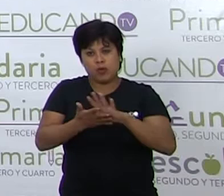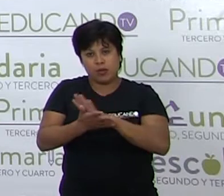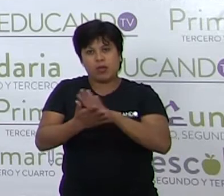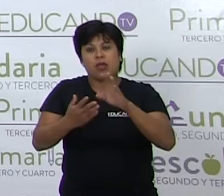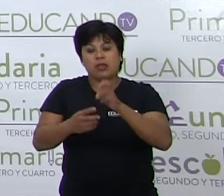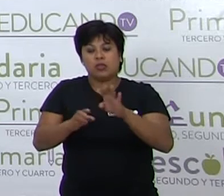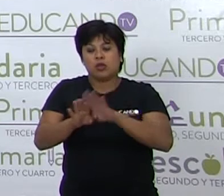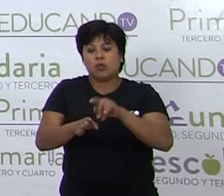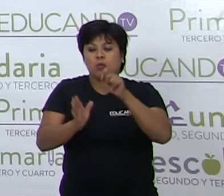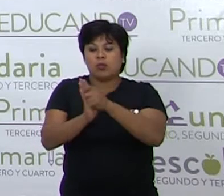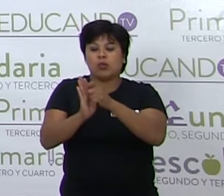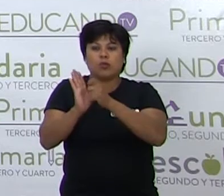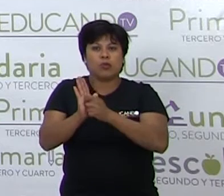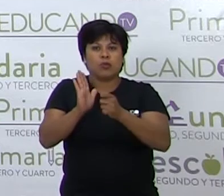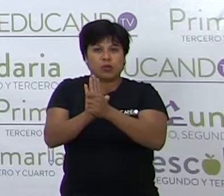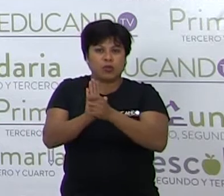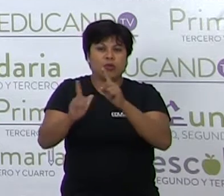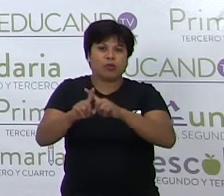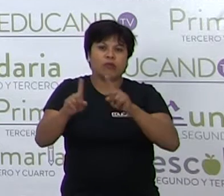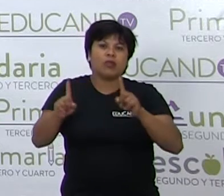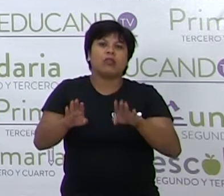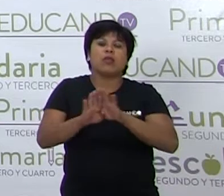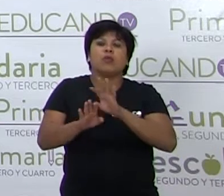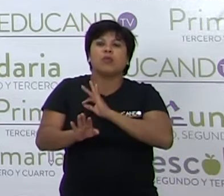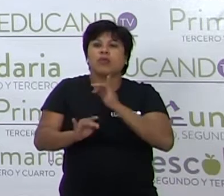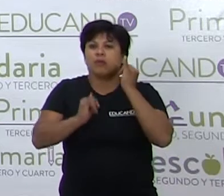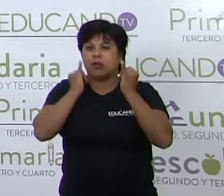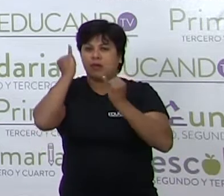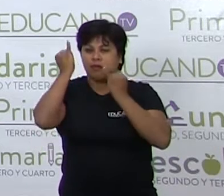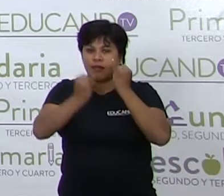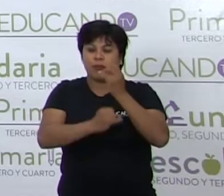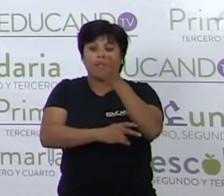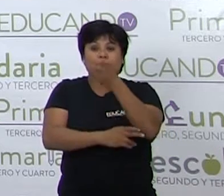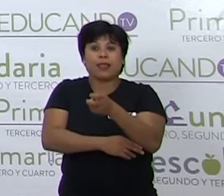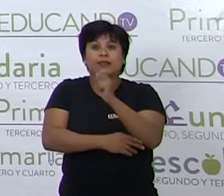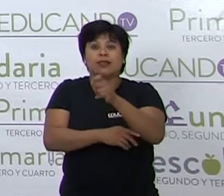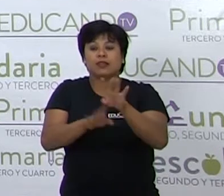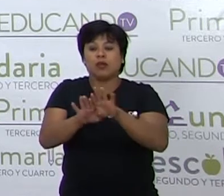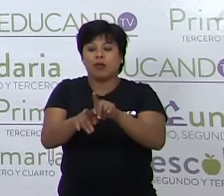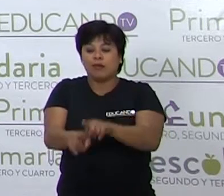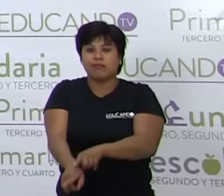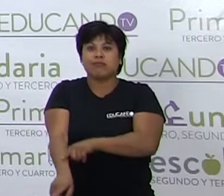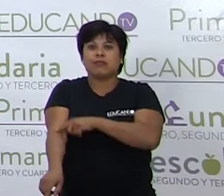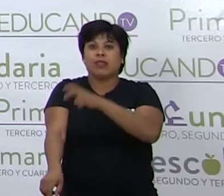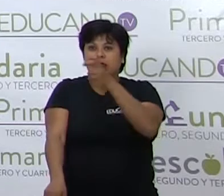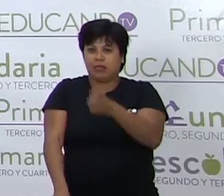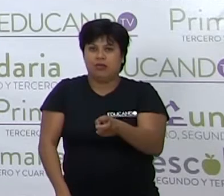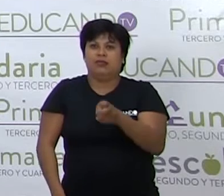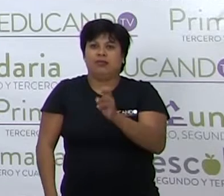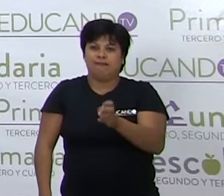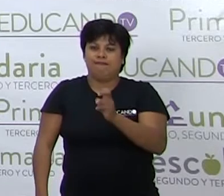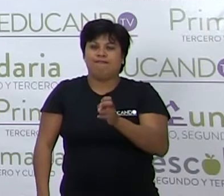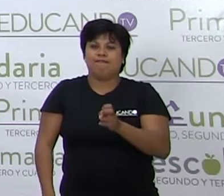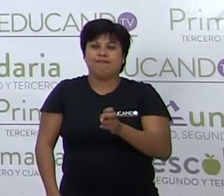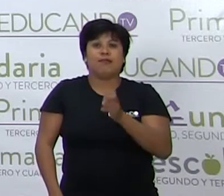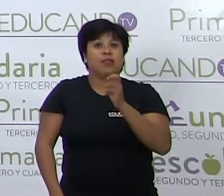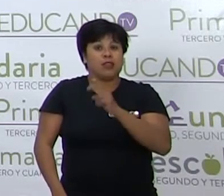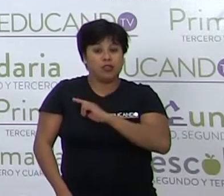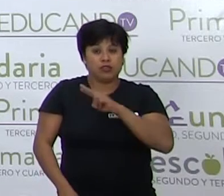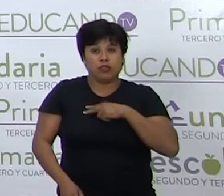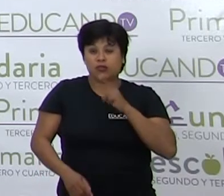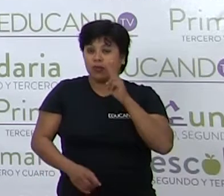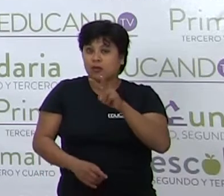unos puntos también imaginando que este es esta es la prolongación de este lado partimos del